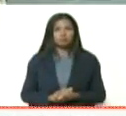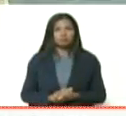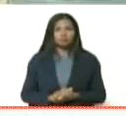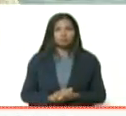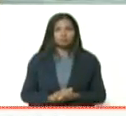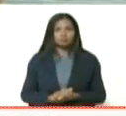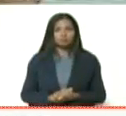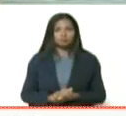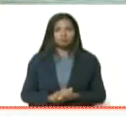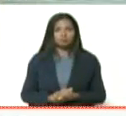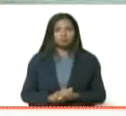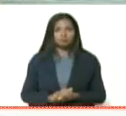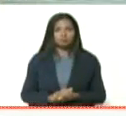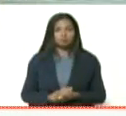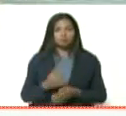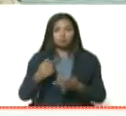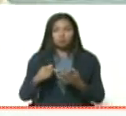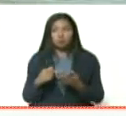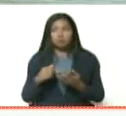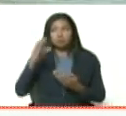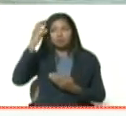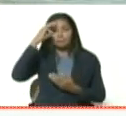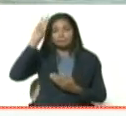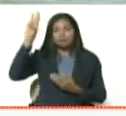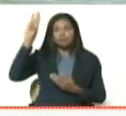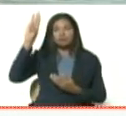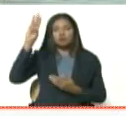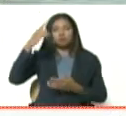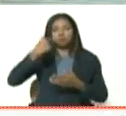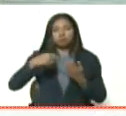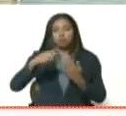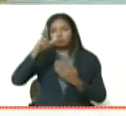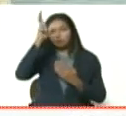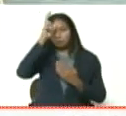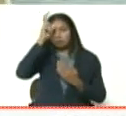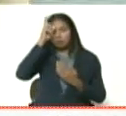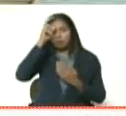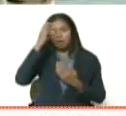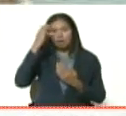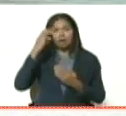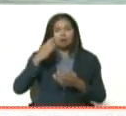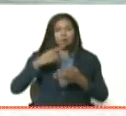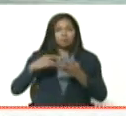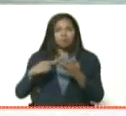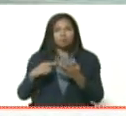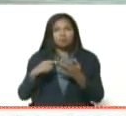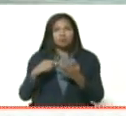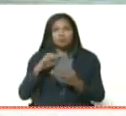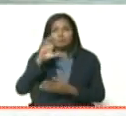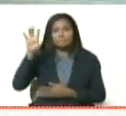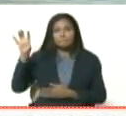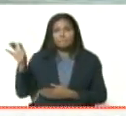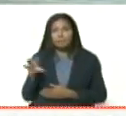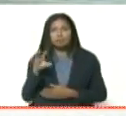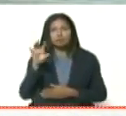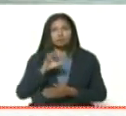de productos de México, de Rusia, de Turquía, etcétera. No voy a decir otros países.